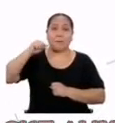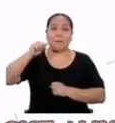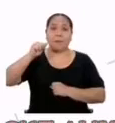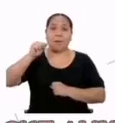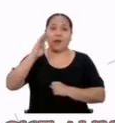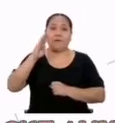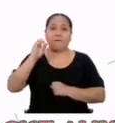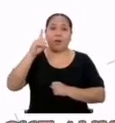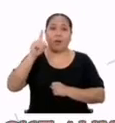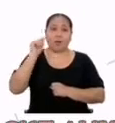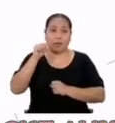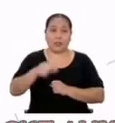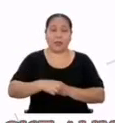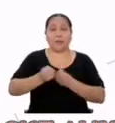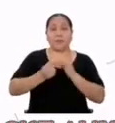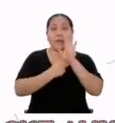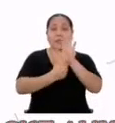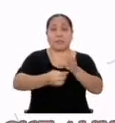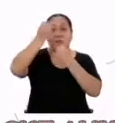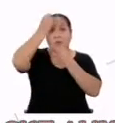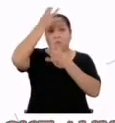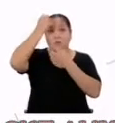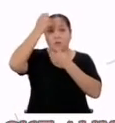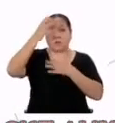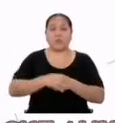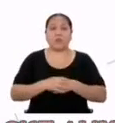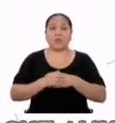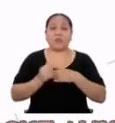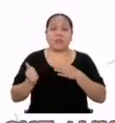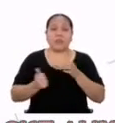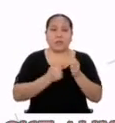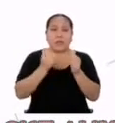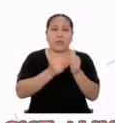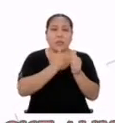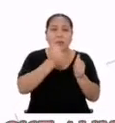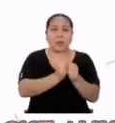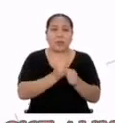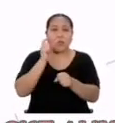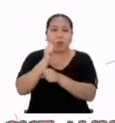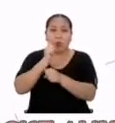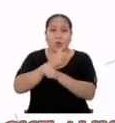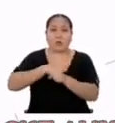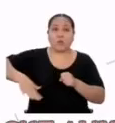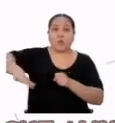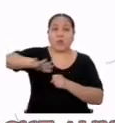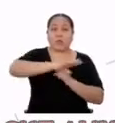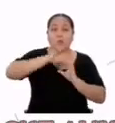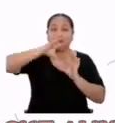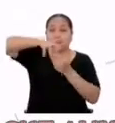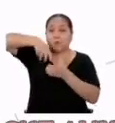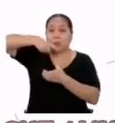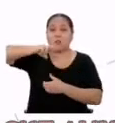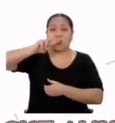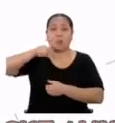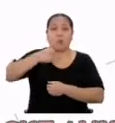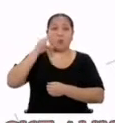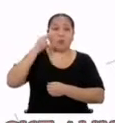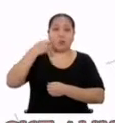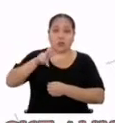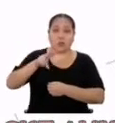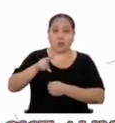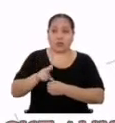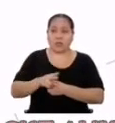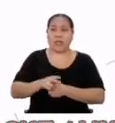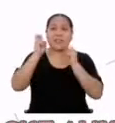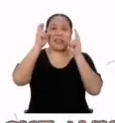de Seguimiento de la Educación para Todos en el Mundo 2012 estuvo dedicada a Malala,